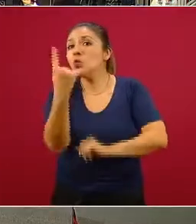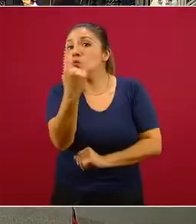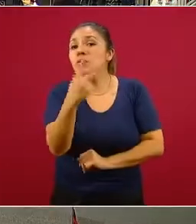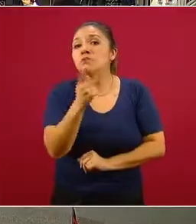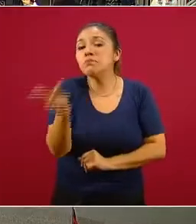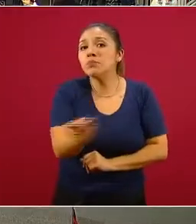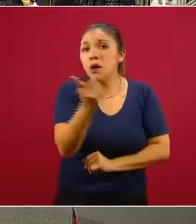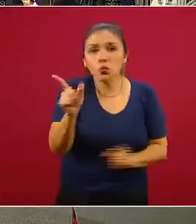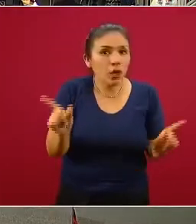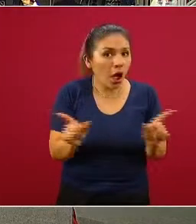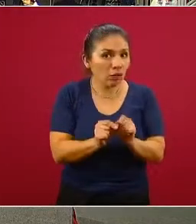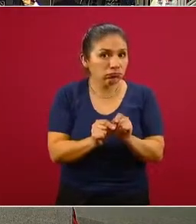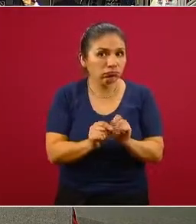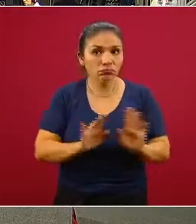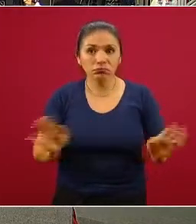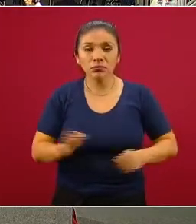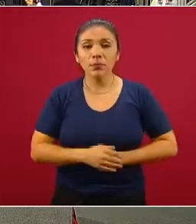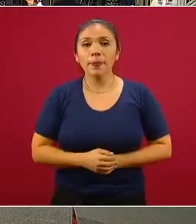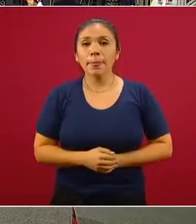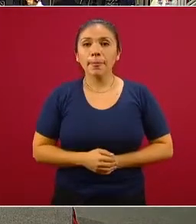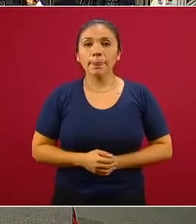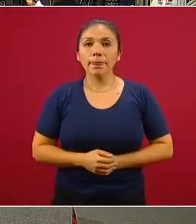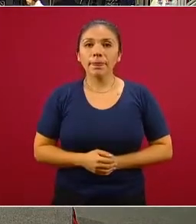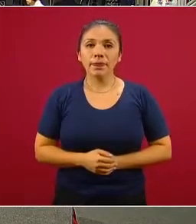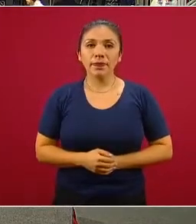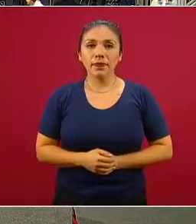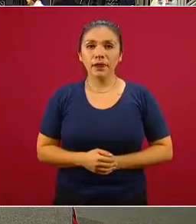corta. Bianca Aguirre.